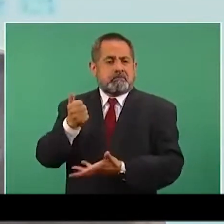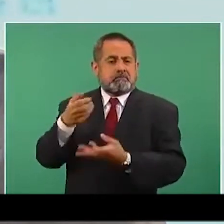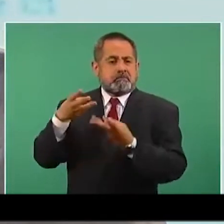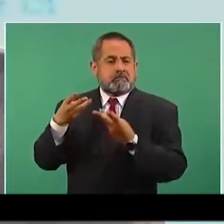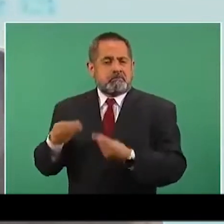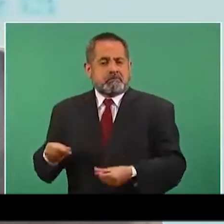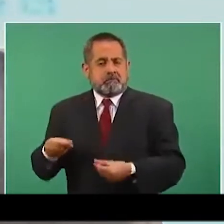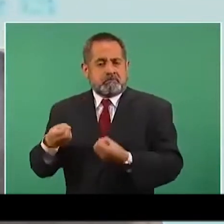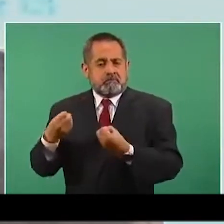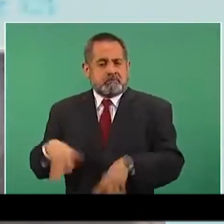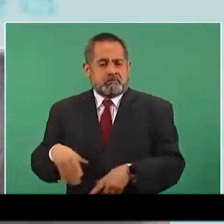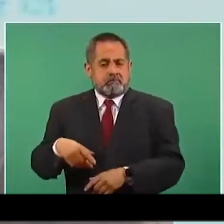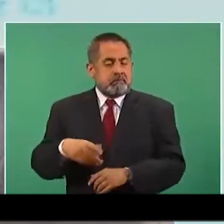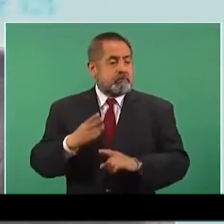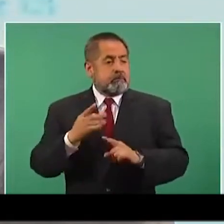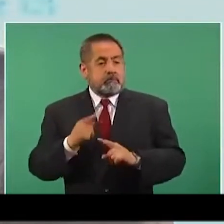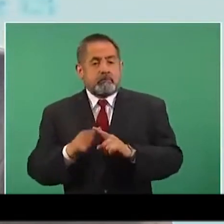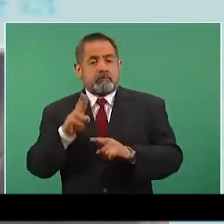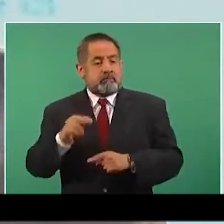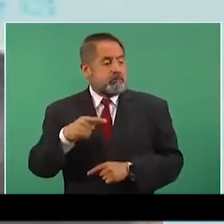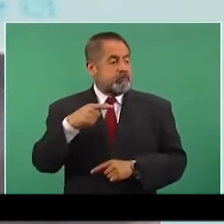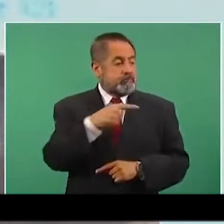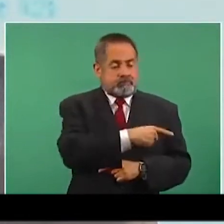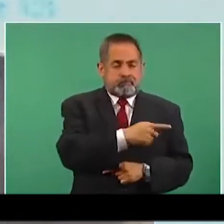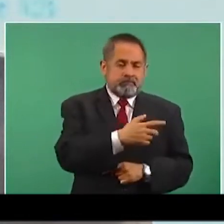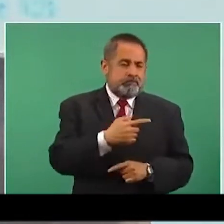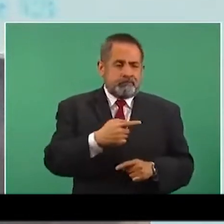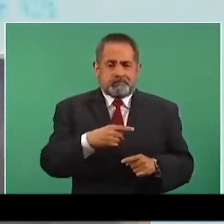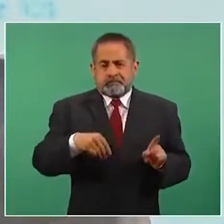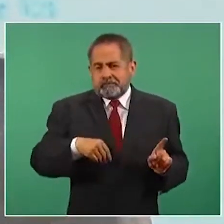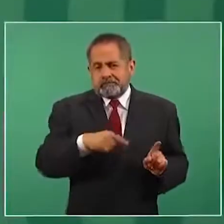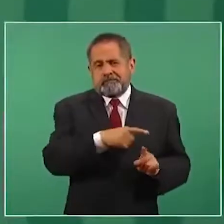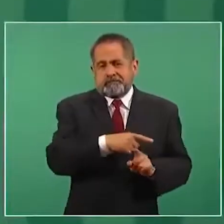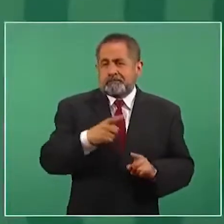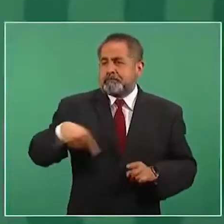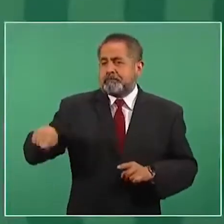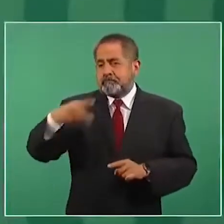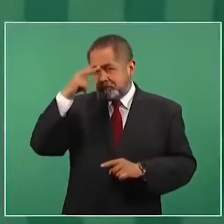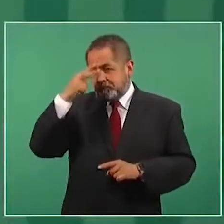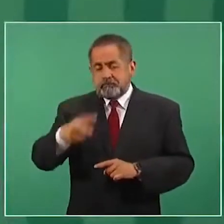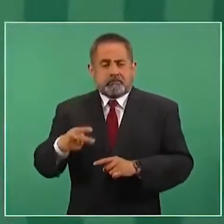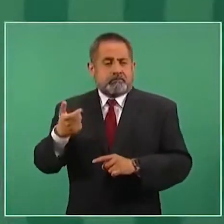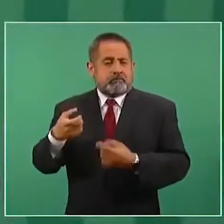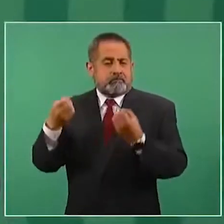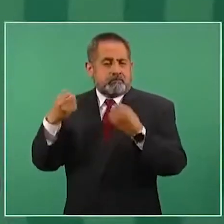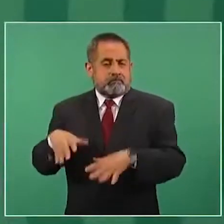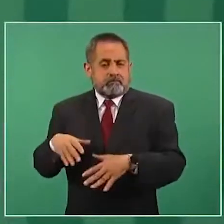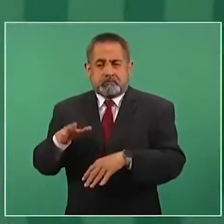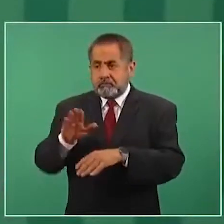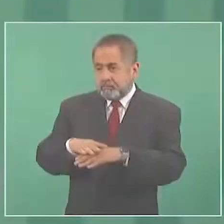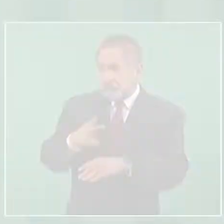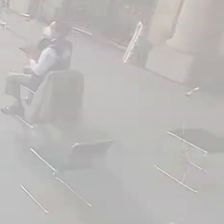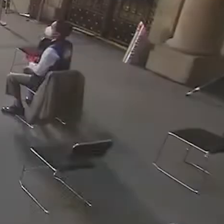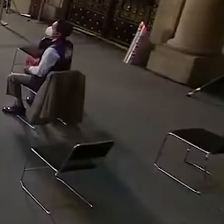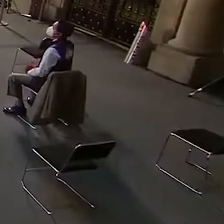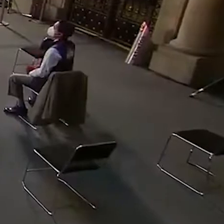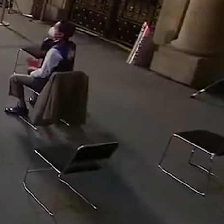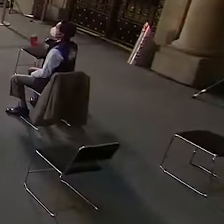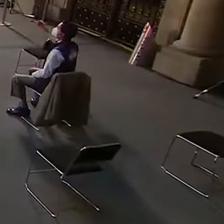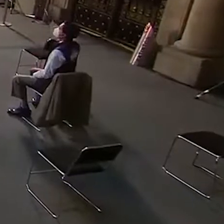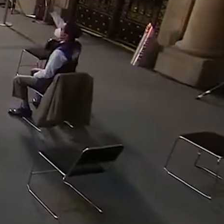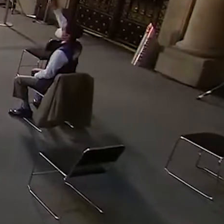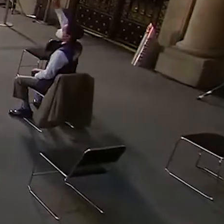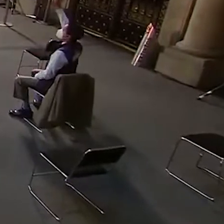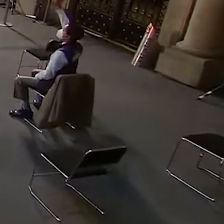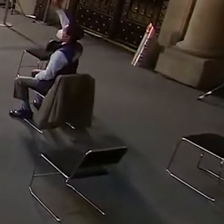y la economía de la mayoría de los mexicanos, en especial de los más pobres. El